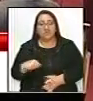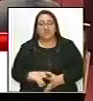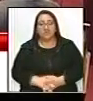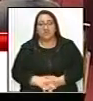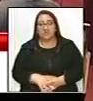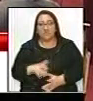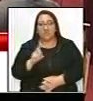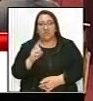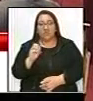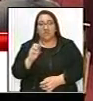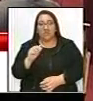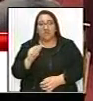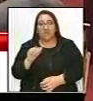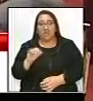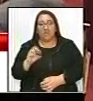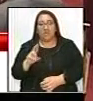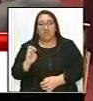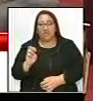Donaire Pasquel.